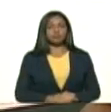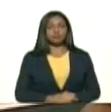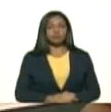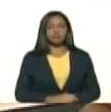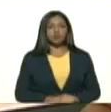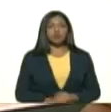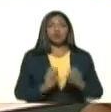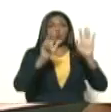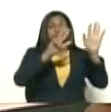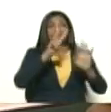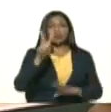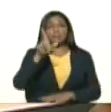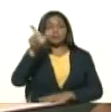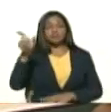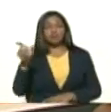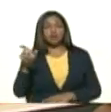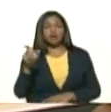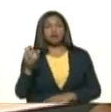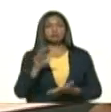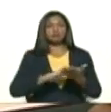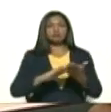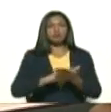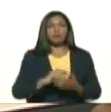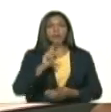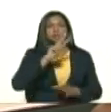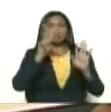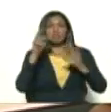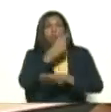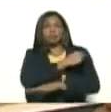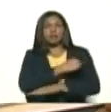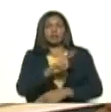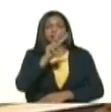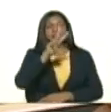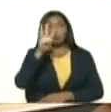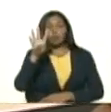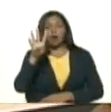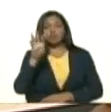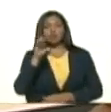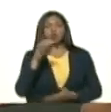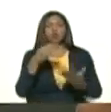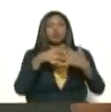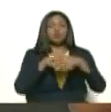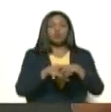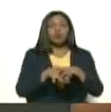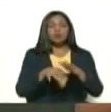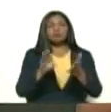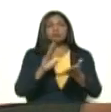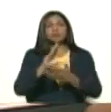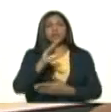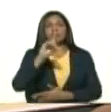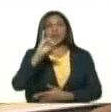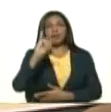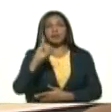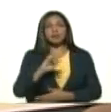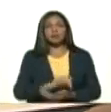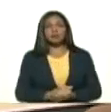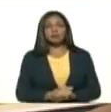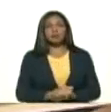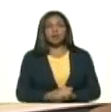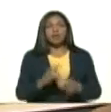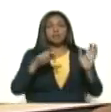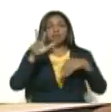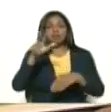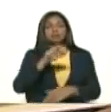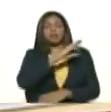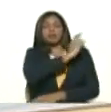93 recuperados. 27 en hospitales, 24 en CDI, 13 en clínicas privadas. Y me preocupa este número, señora